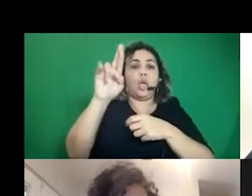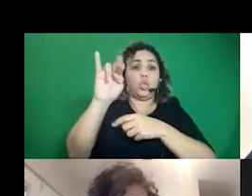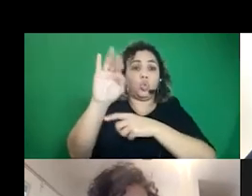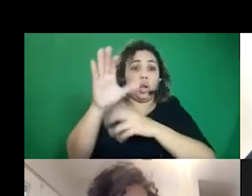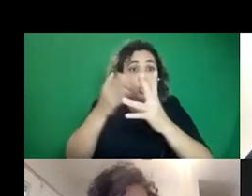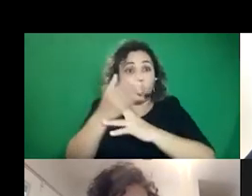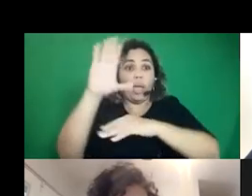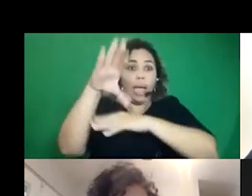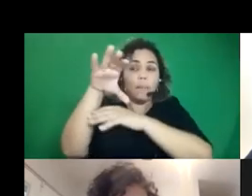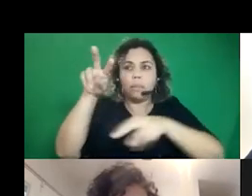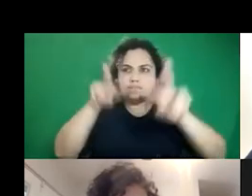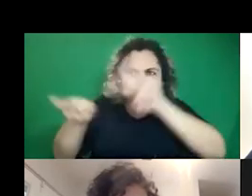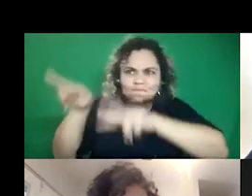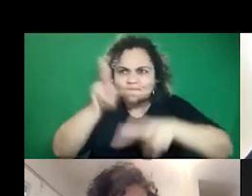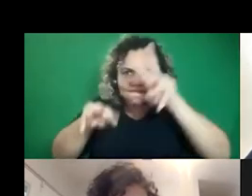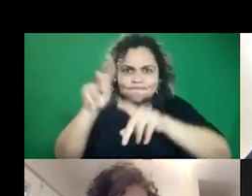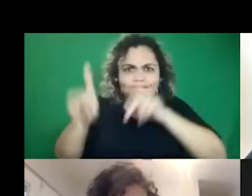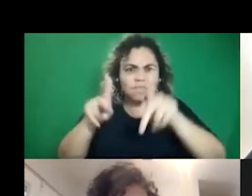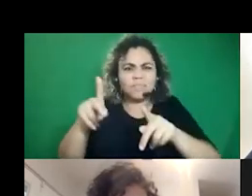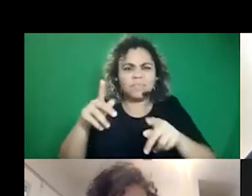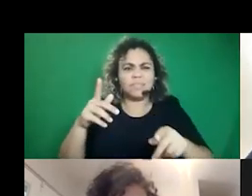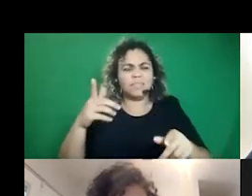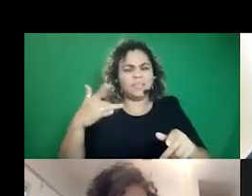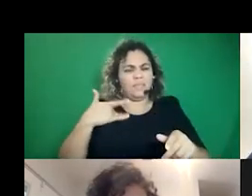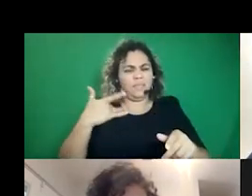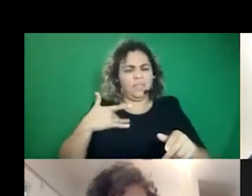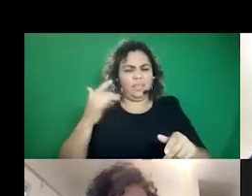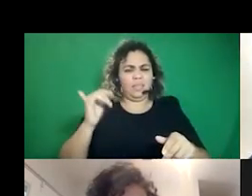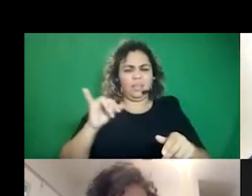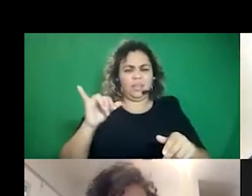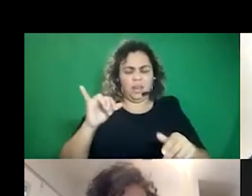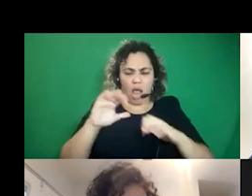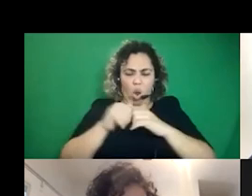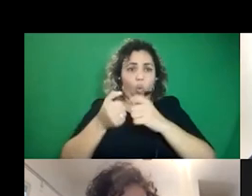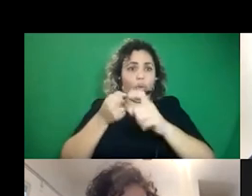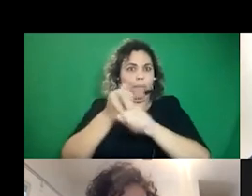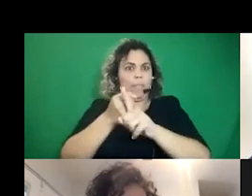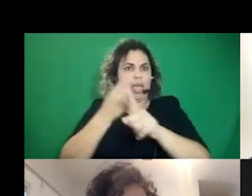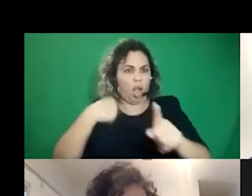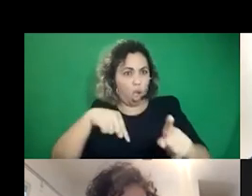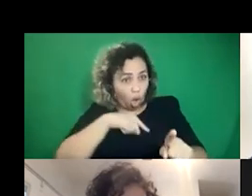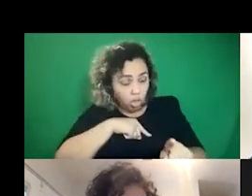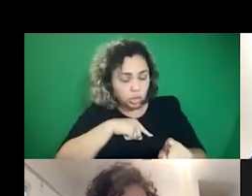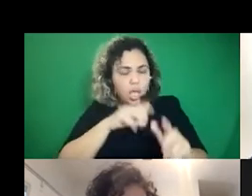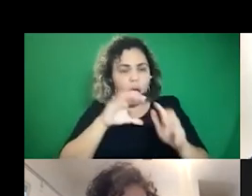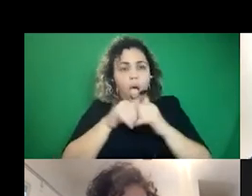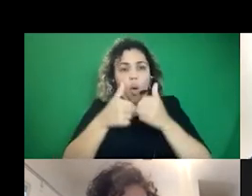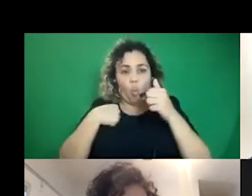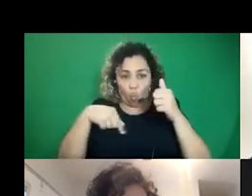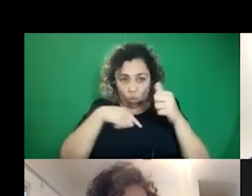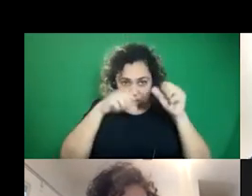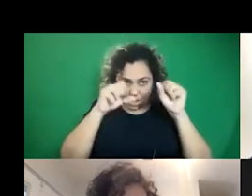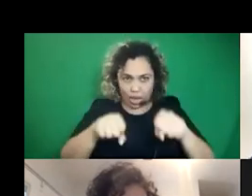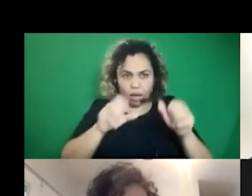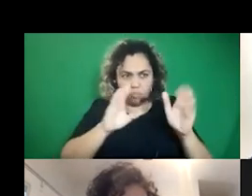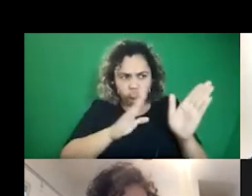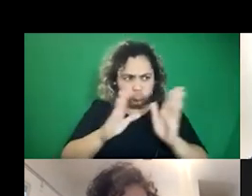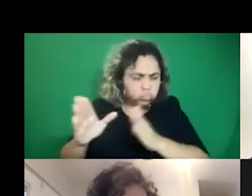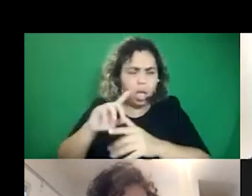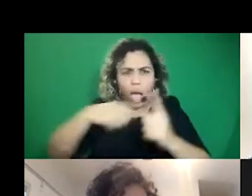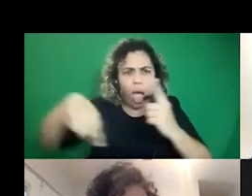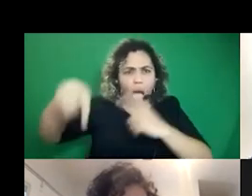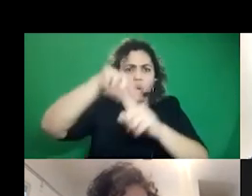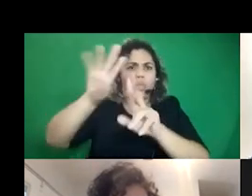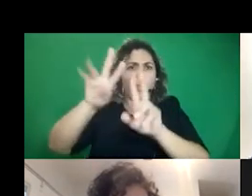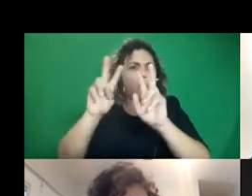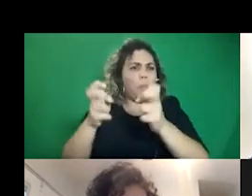monitoreo electrónico y otras formas de encarcelamiento electrónico como impact cómo nos impactan y cómo nos podemos